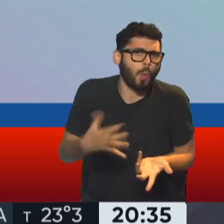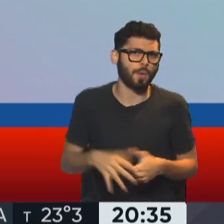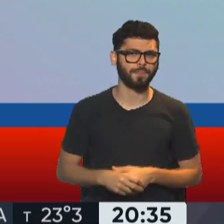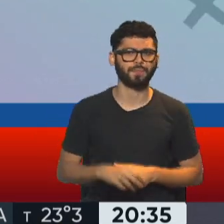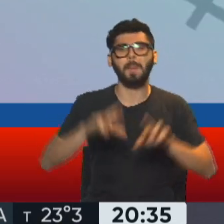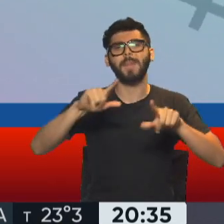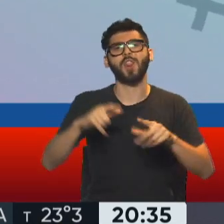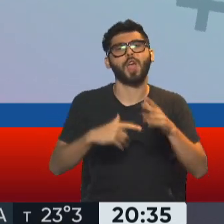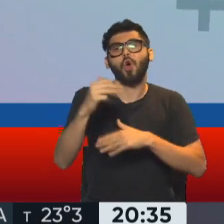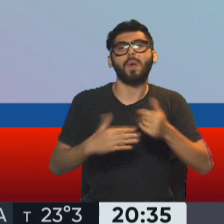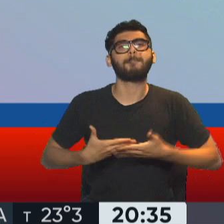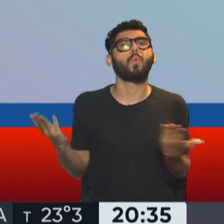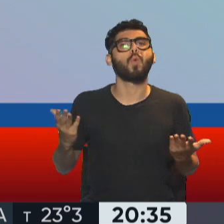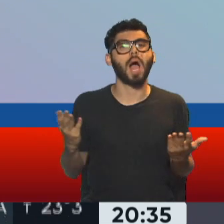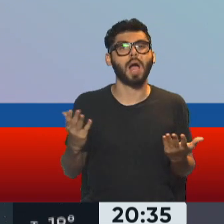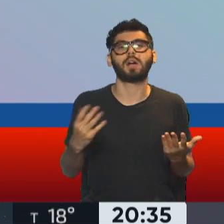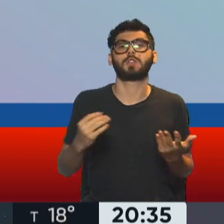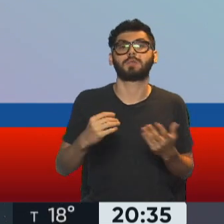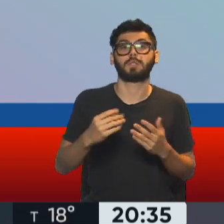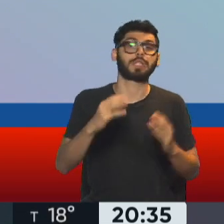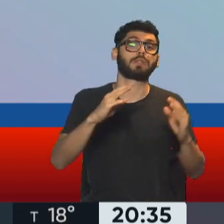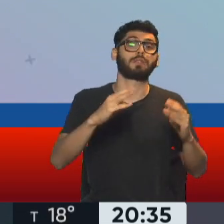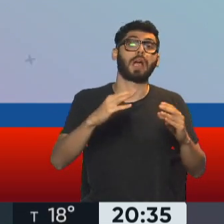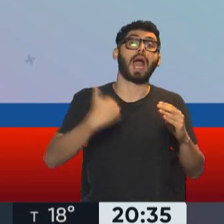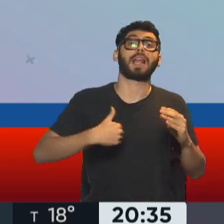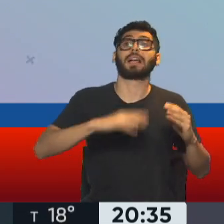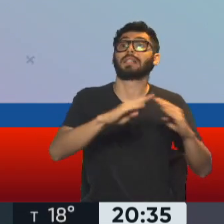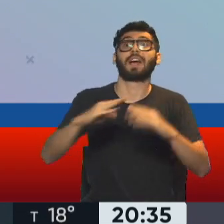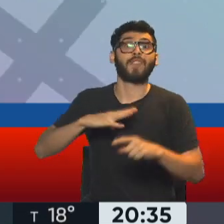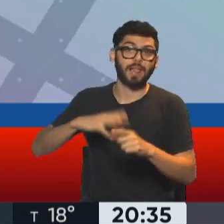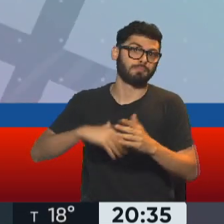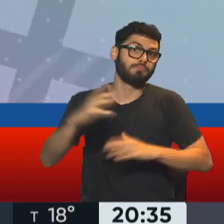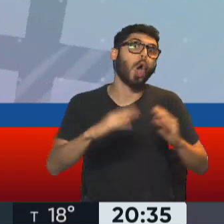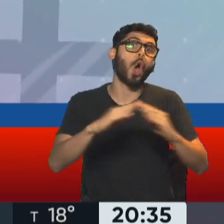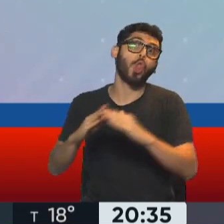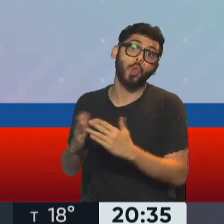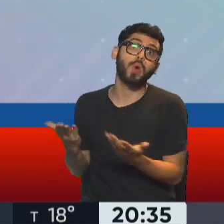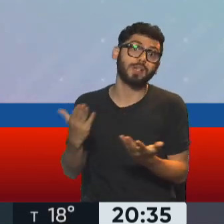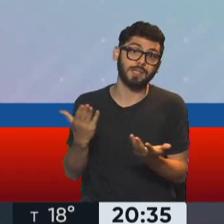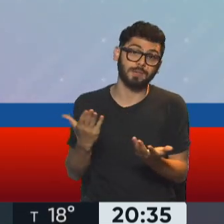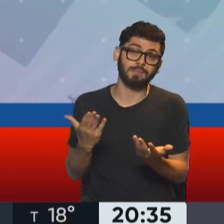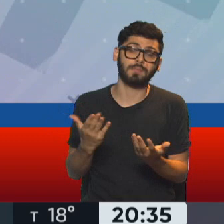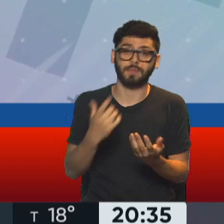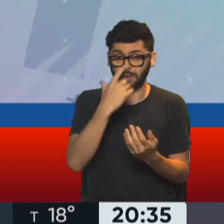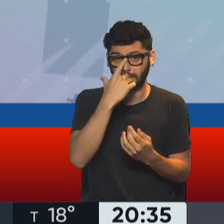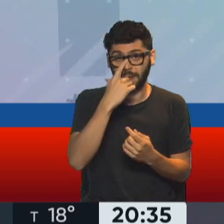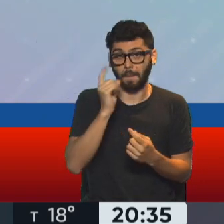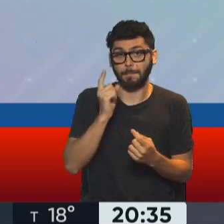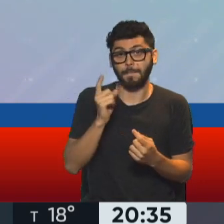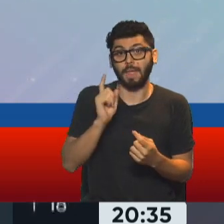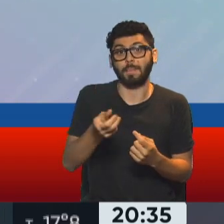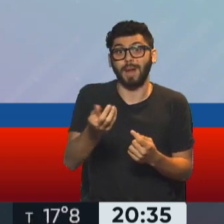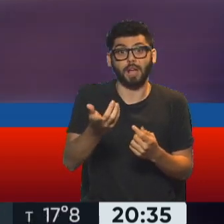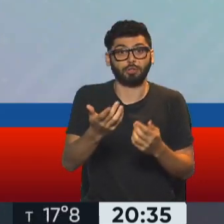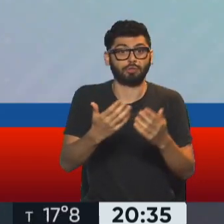públicas para construir las viviendas que hoy son necesarias en la Argentina. Y para eso, por supuesto, también generaría